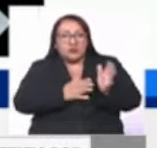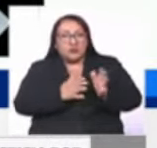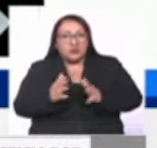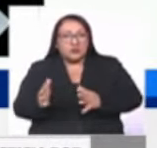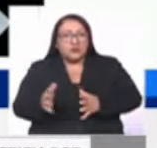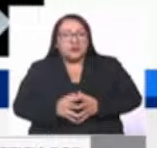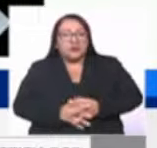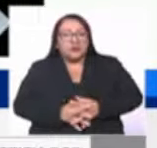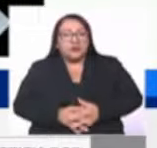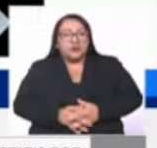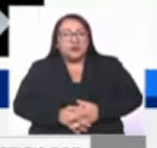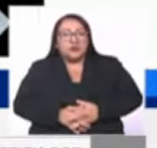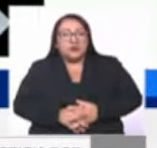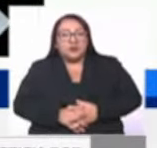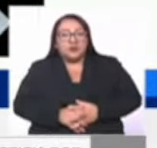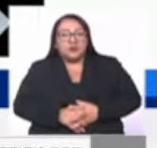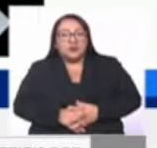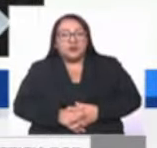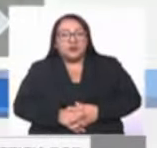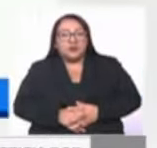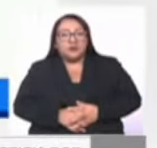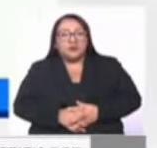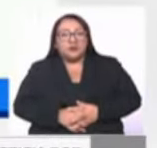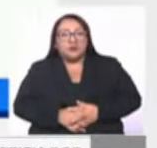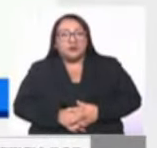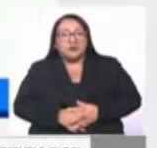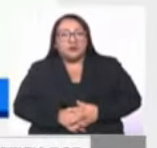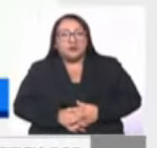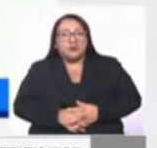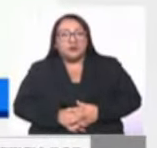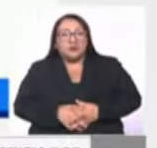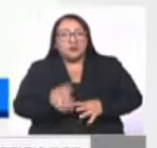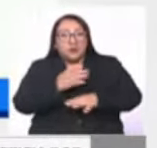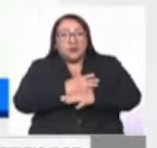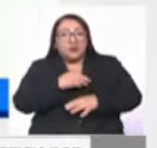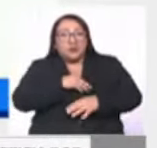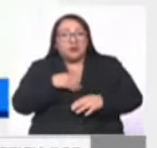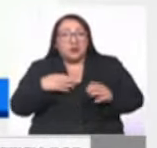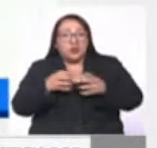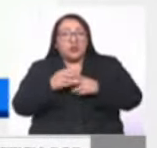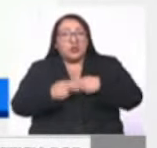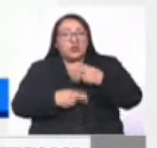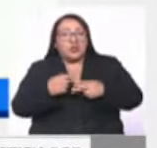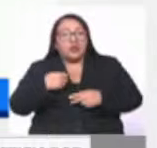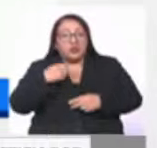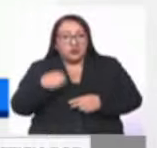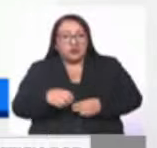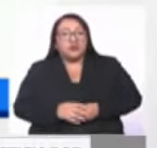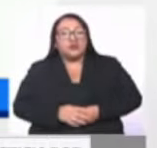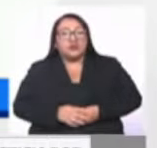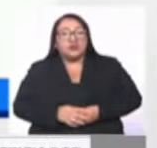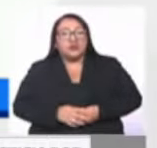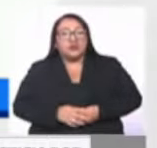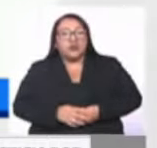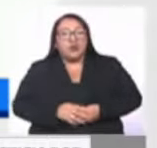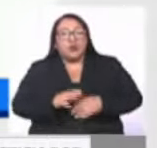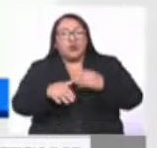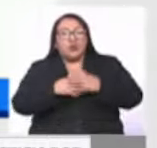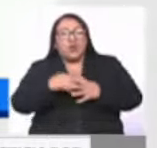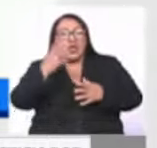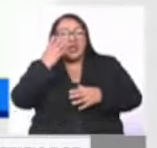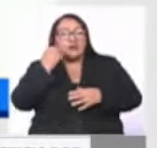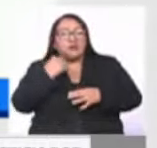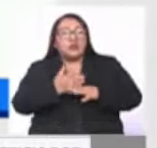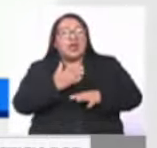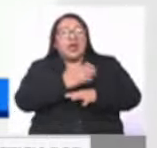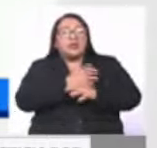y de llegar usted a ser miembro de la junta Nacional de Justicia con toda la experiencia vivida